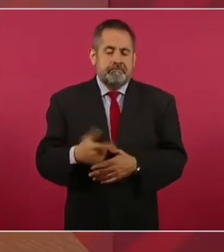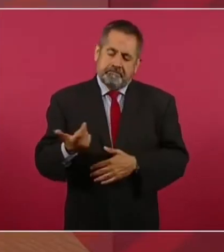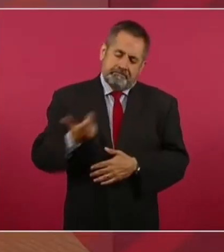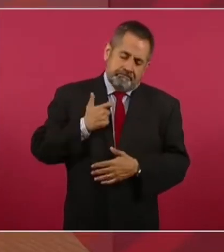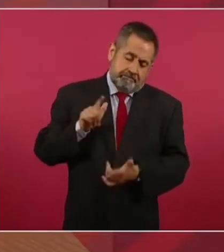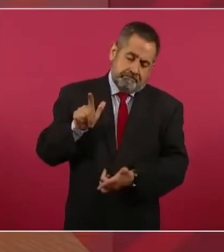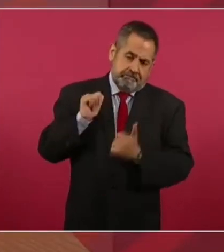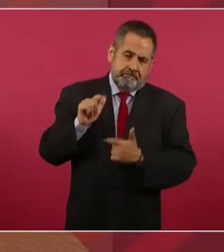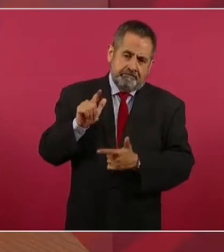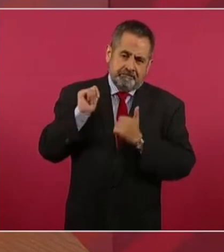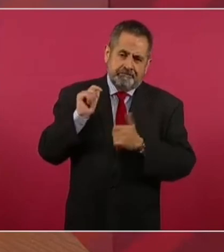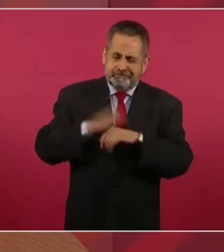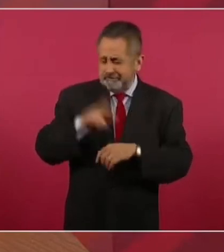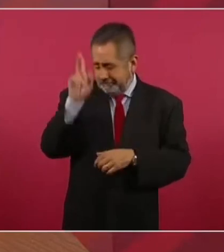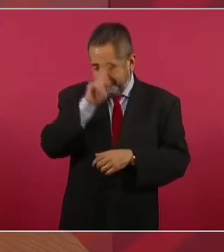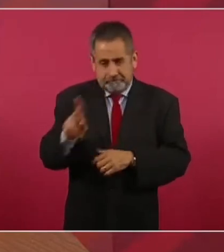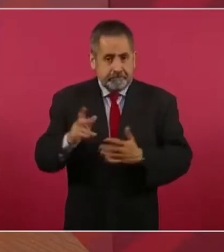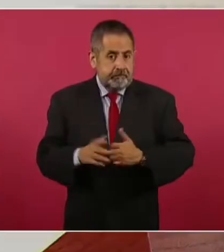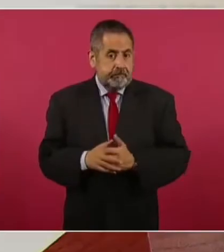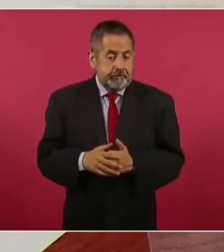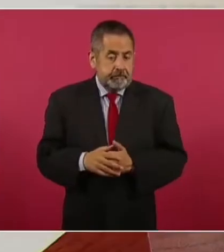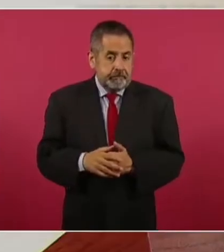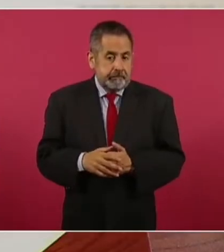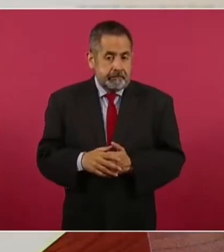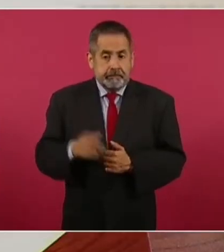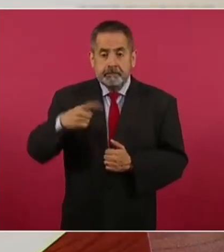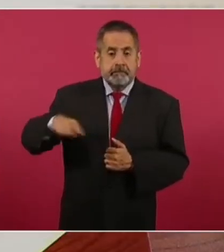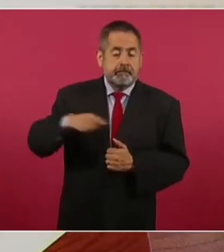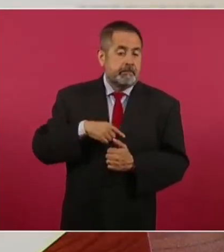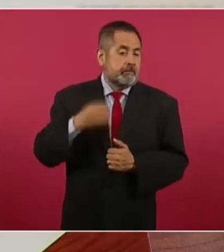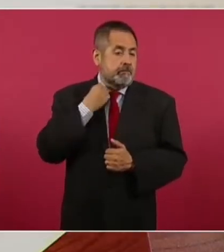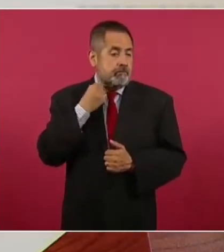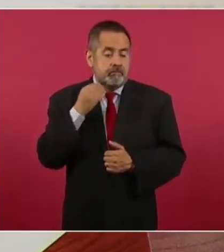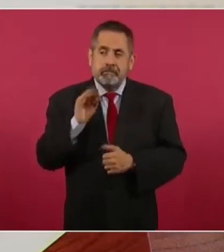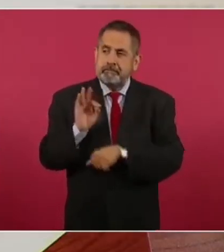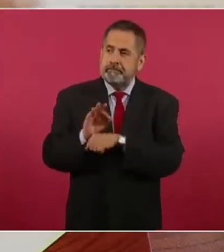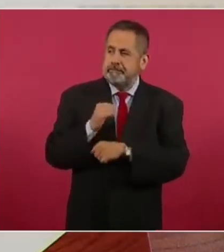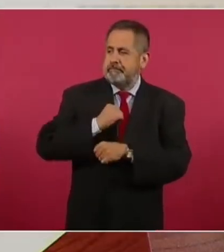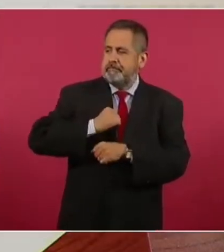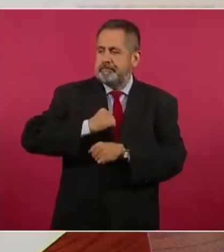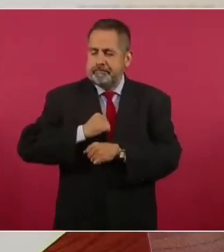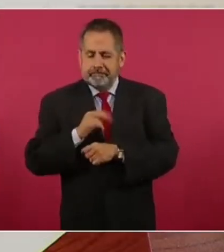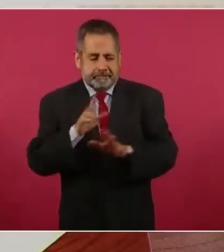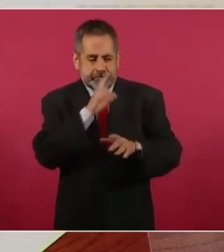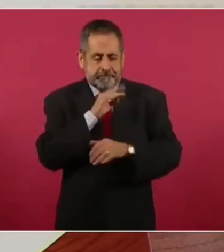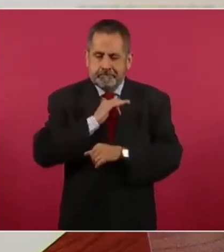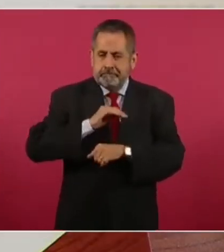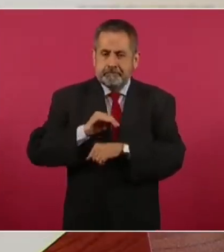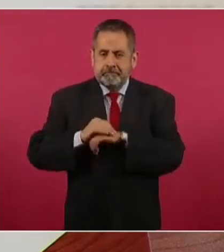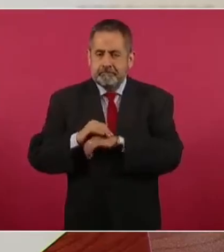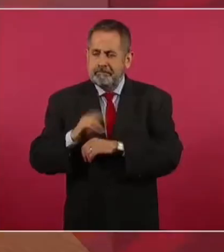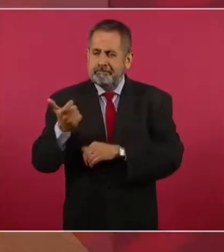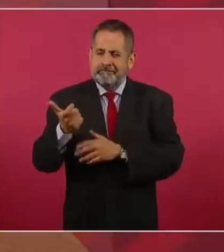cobran rápido. Y los abogados, con la influencia que hacen esa maniobra,